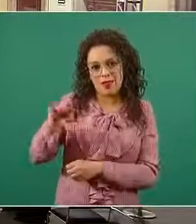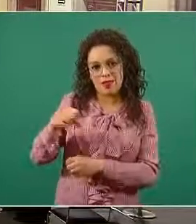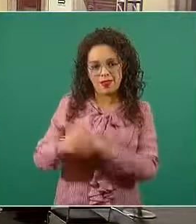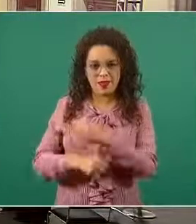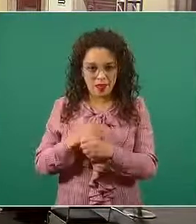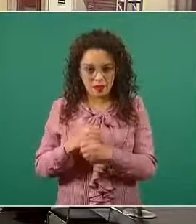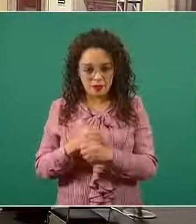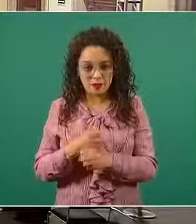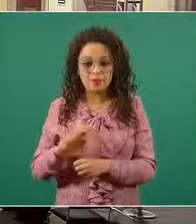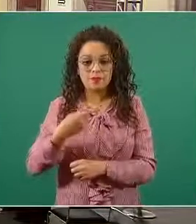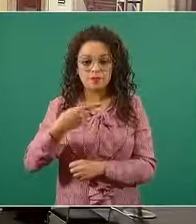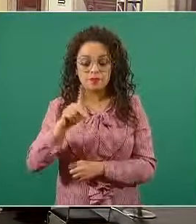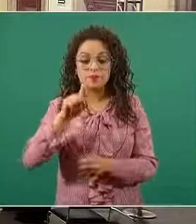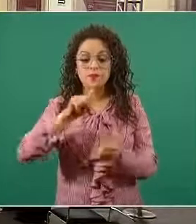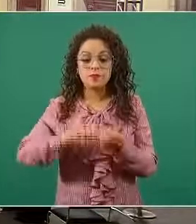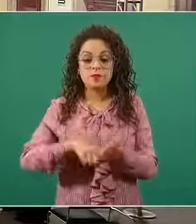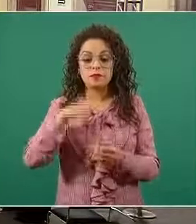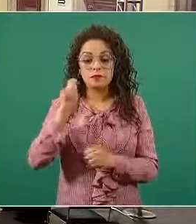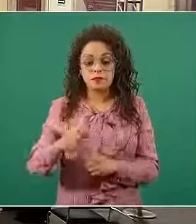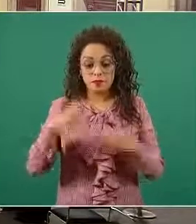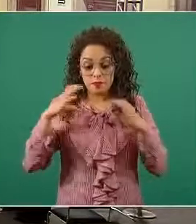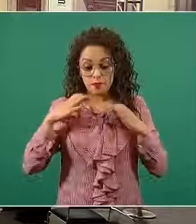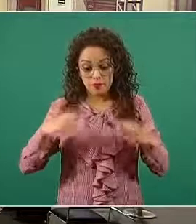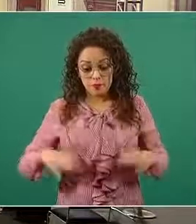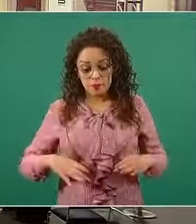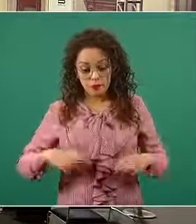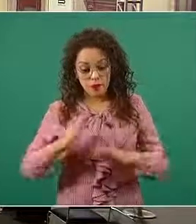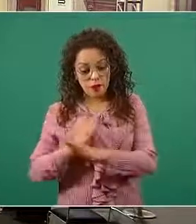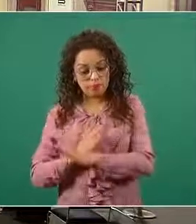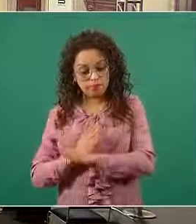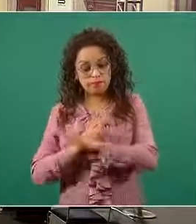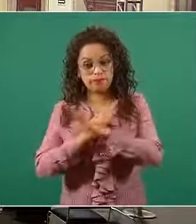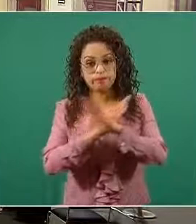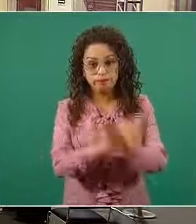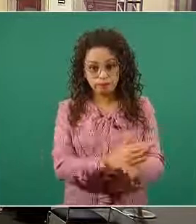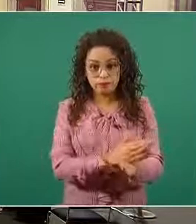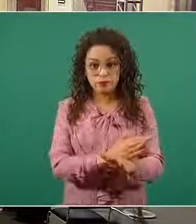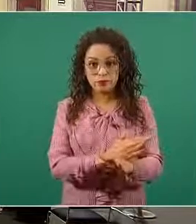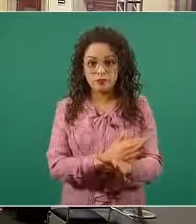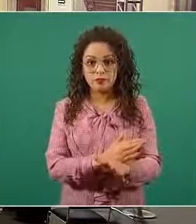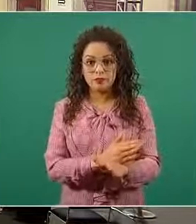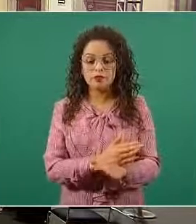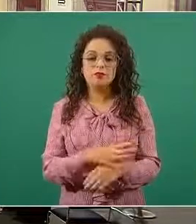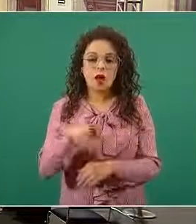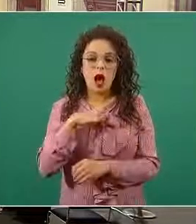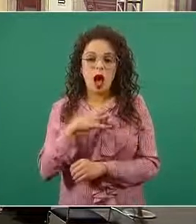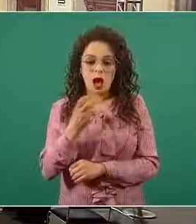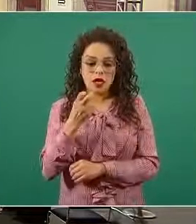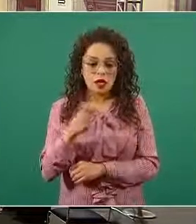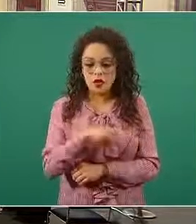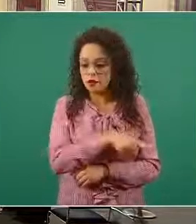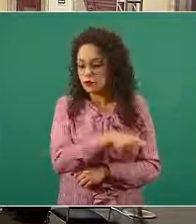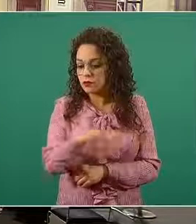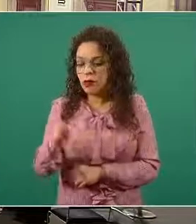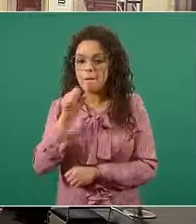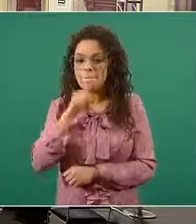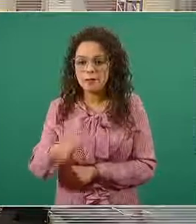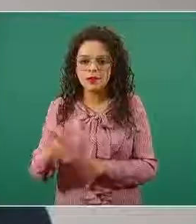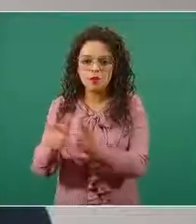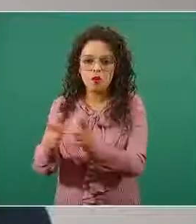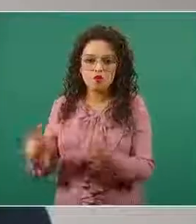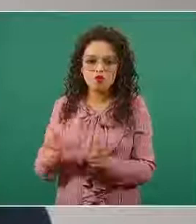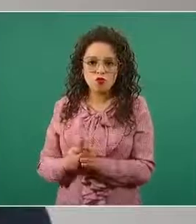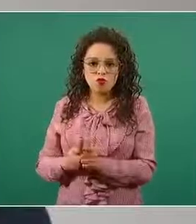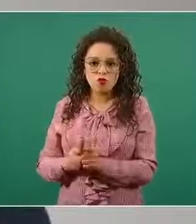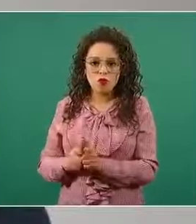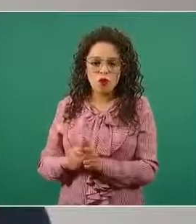reacción inmunológica que confiere la protección también existiera en estos grupos de edad. De hecho, recordemos que una de las